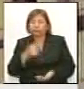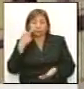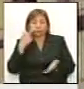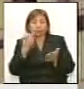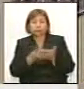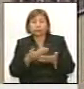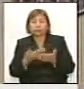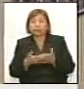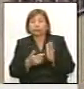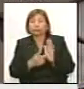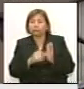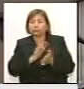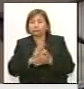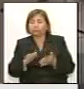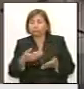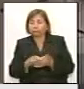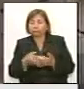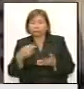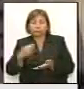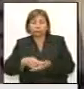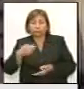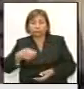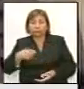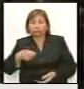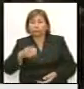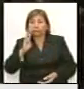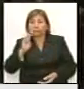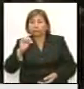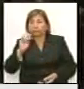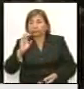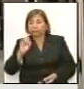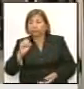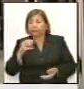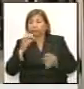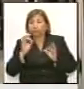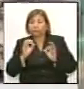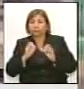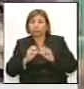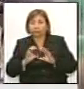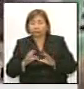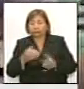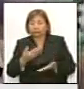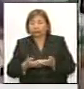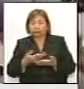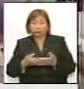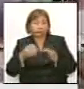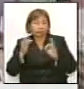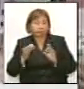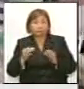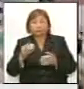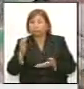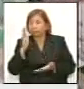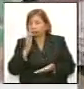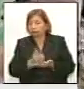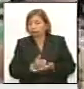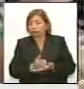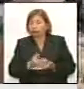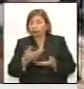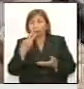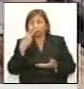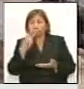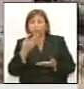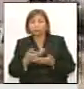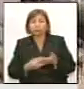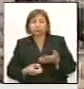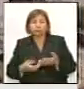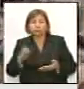verificable, pues todo esto debe estar bancarizado. El proyecto deja en claro que si hay incumplimiento, basta que se demuestre el estado de